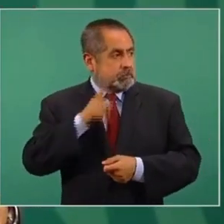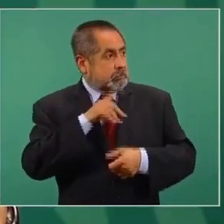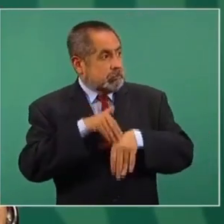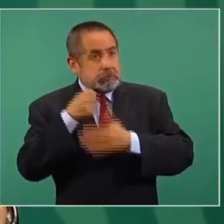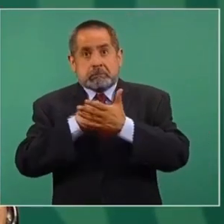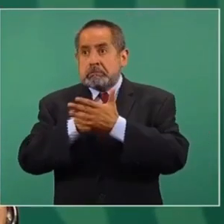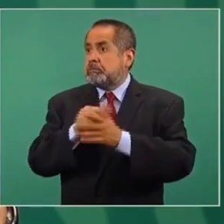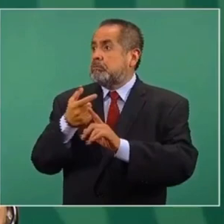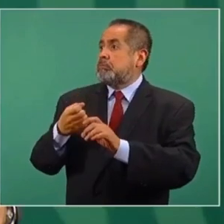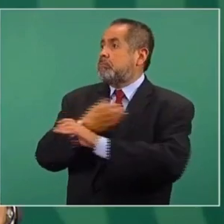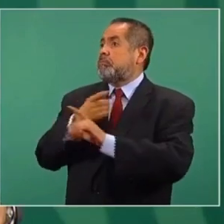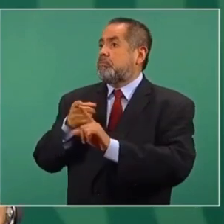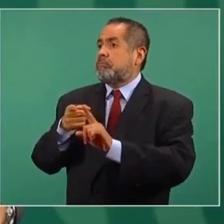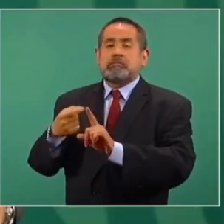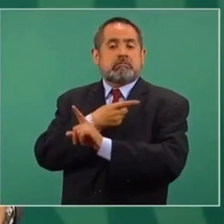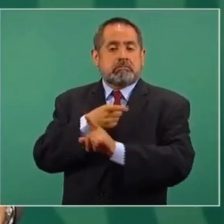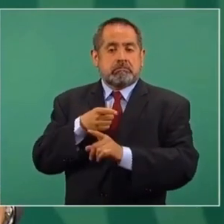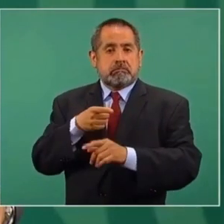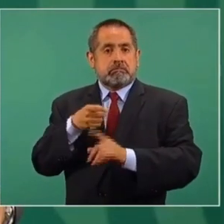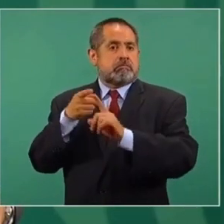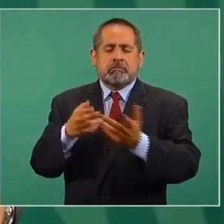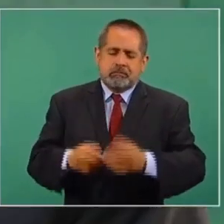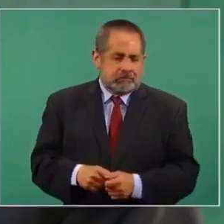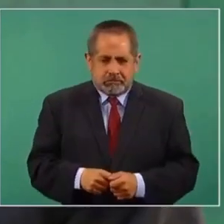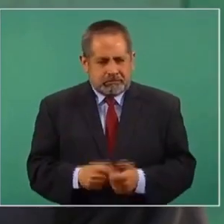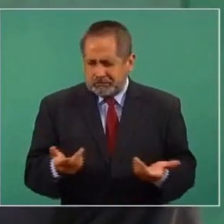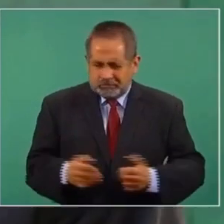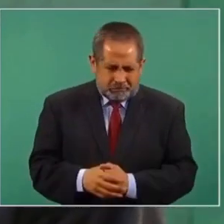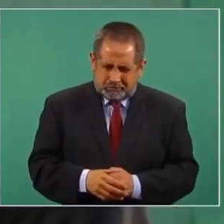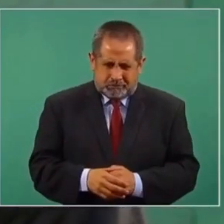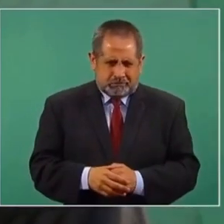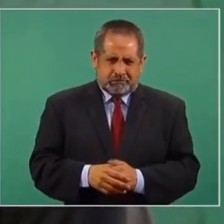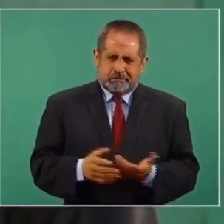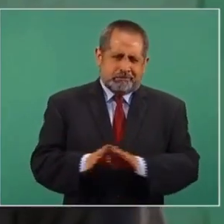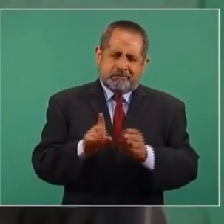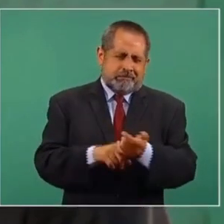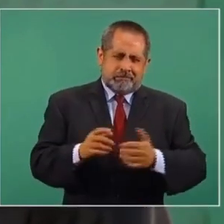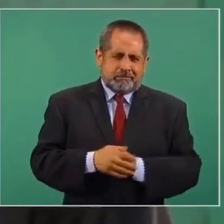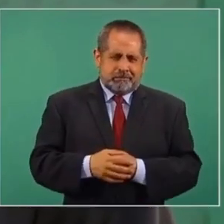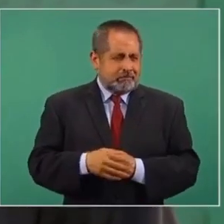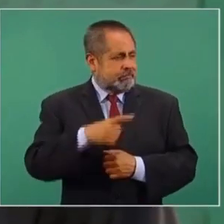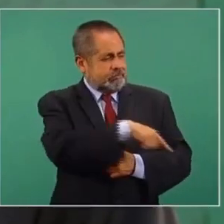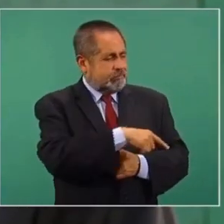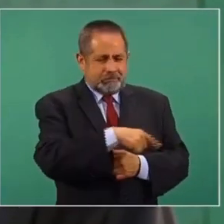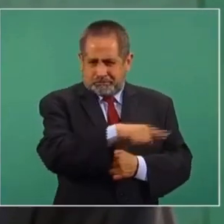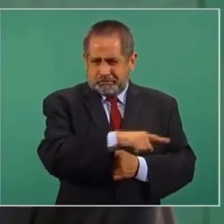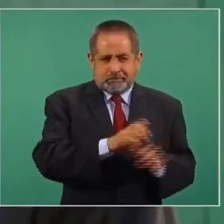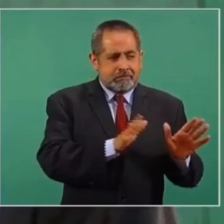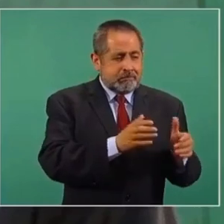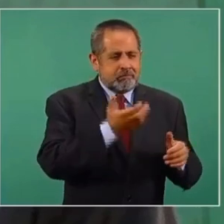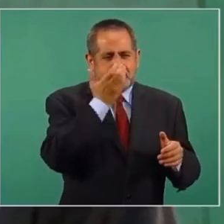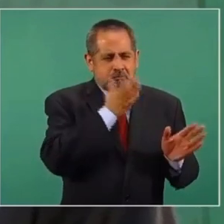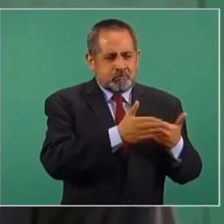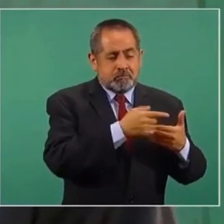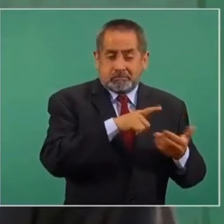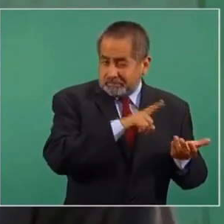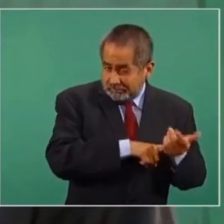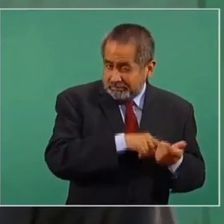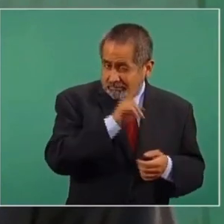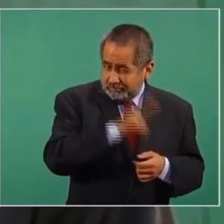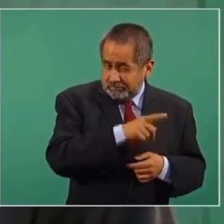con otros fines. ¿De cuándo acá el conservadurismo